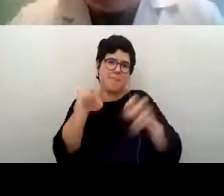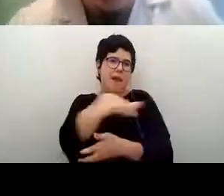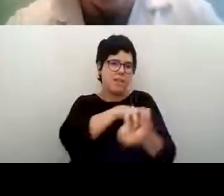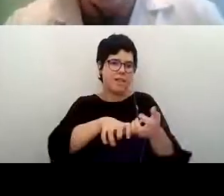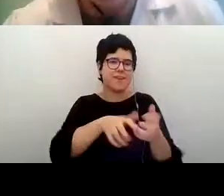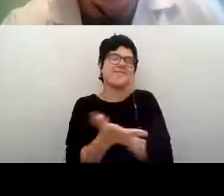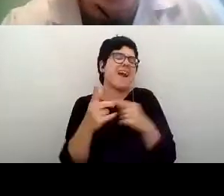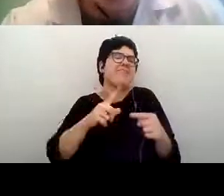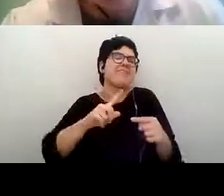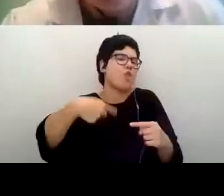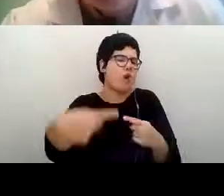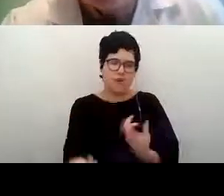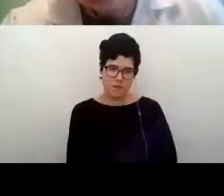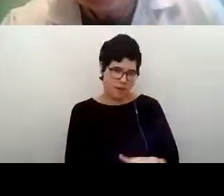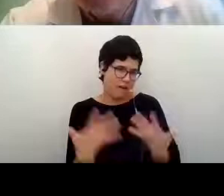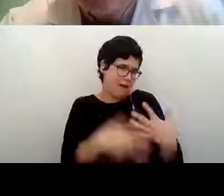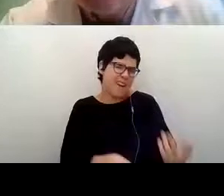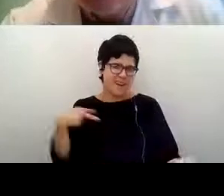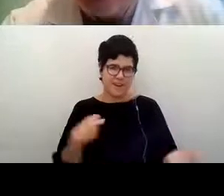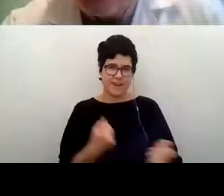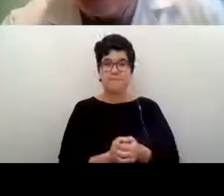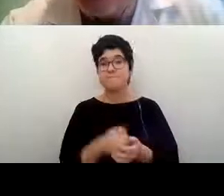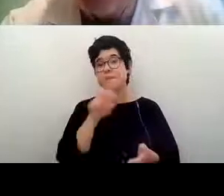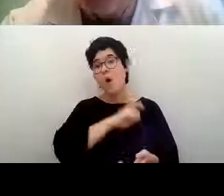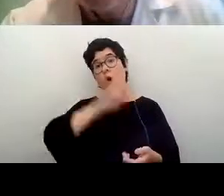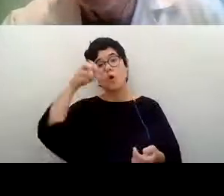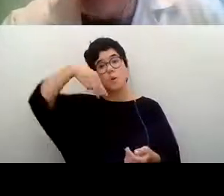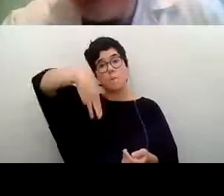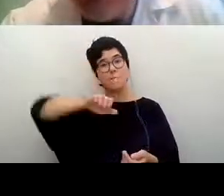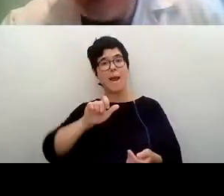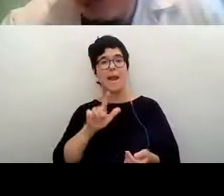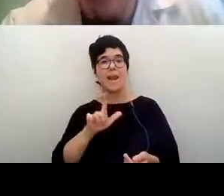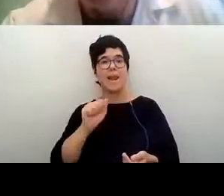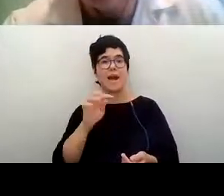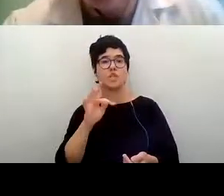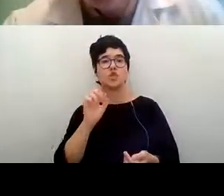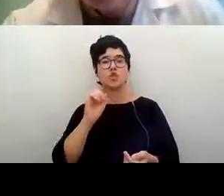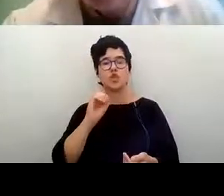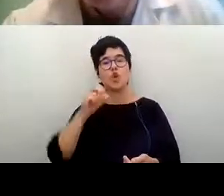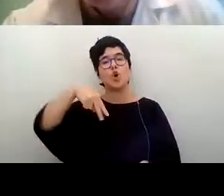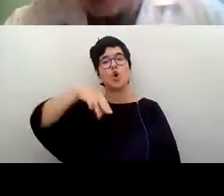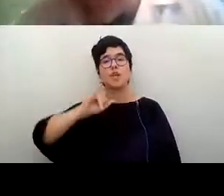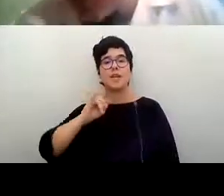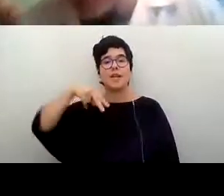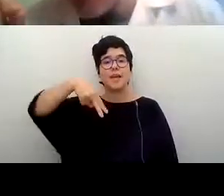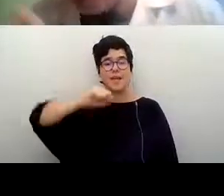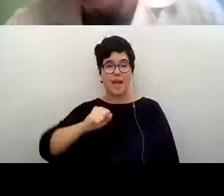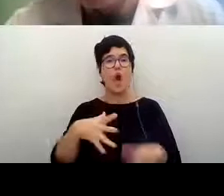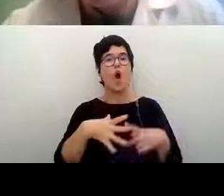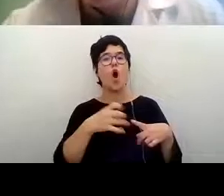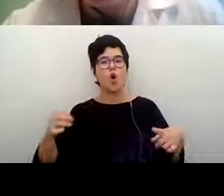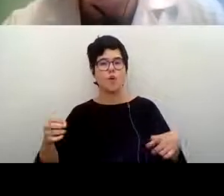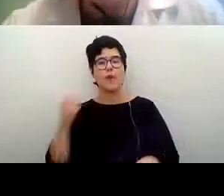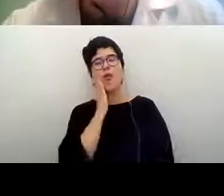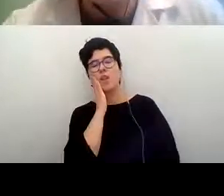a día general. Y la melatonina, que es la hormona del sueño, predomina sobre todo, se empieza